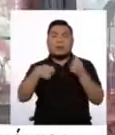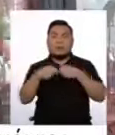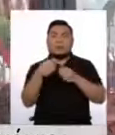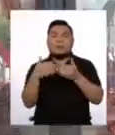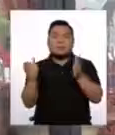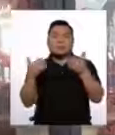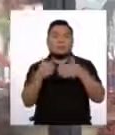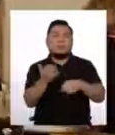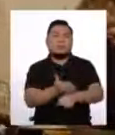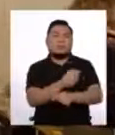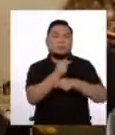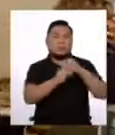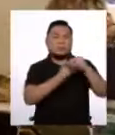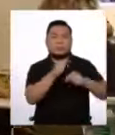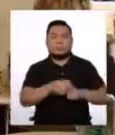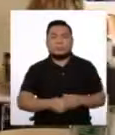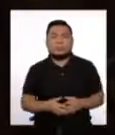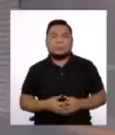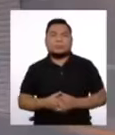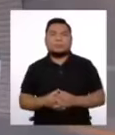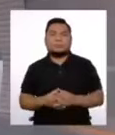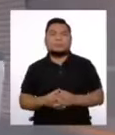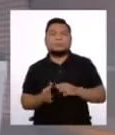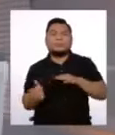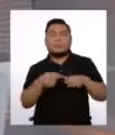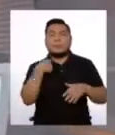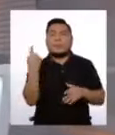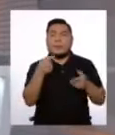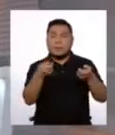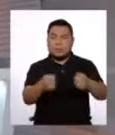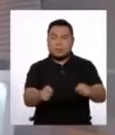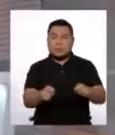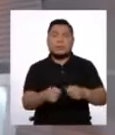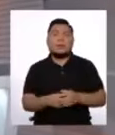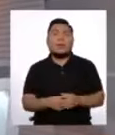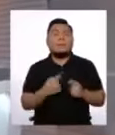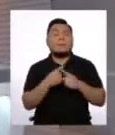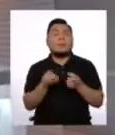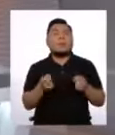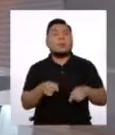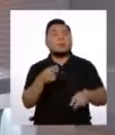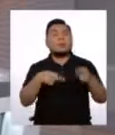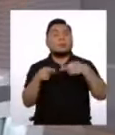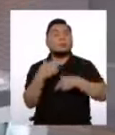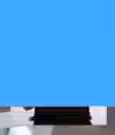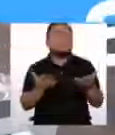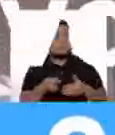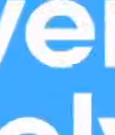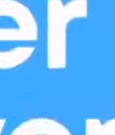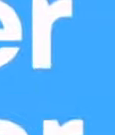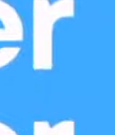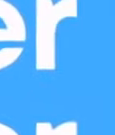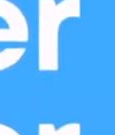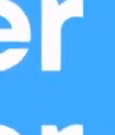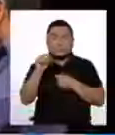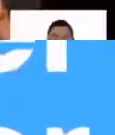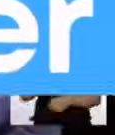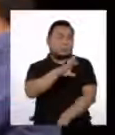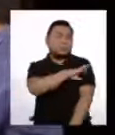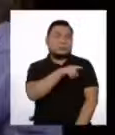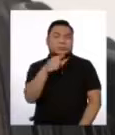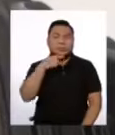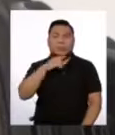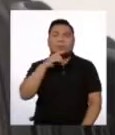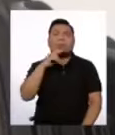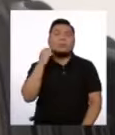reactivación por fases. Hacemos una pausa comercial y cuando regresemos. Les vamos a contar que el fiscal del